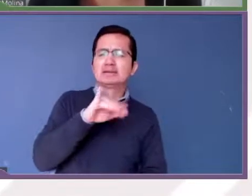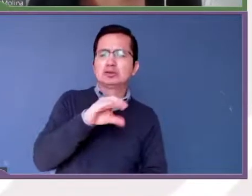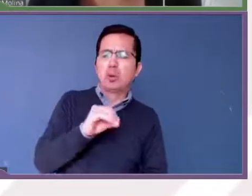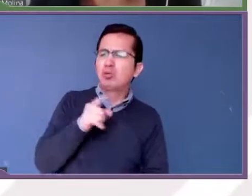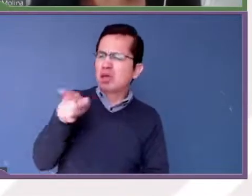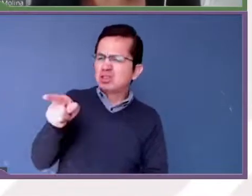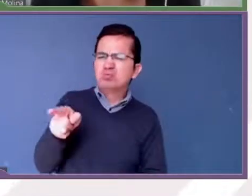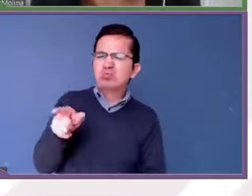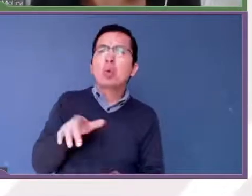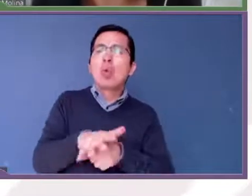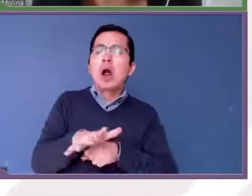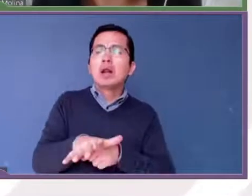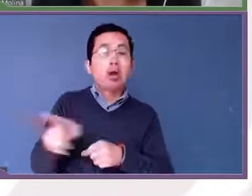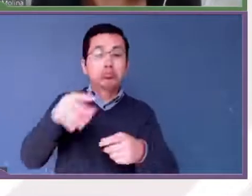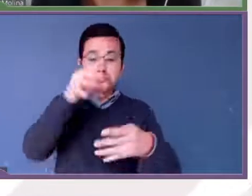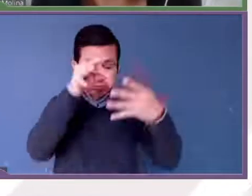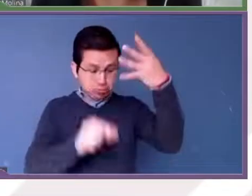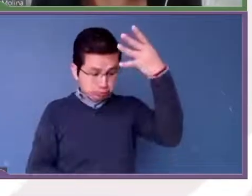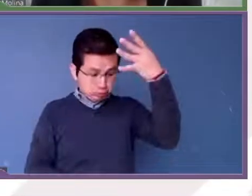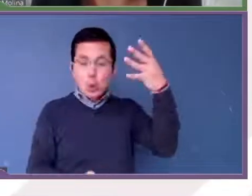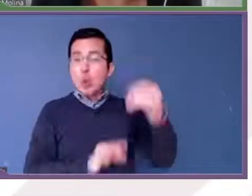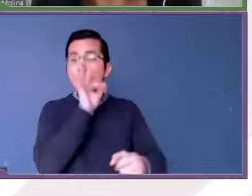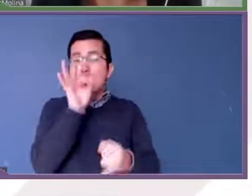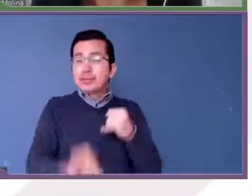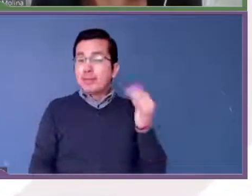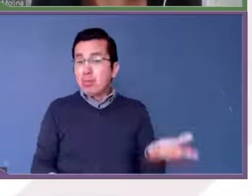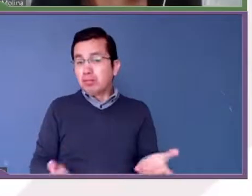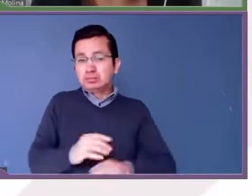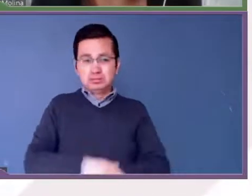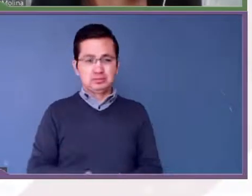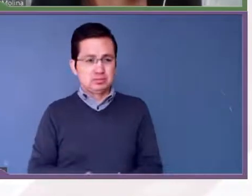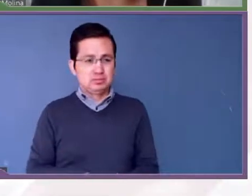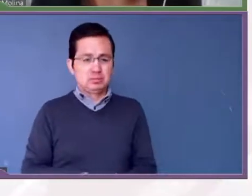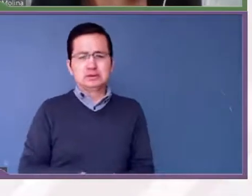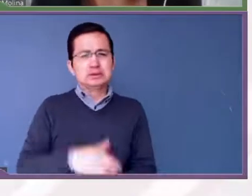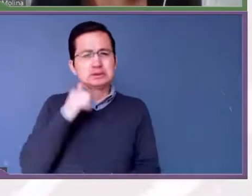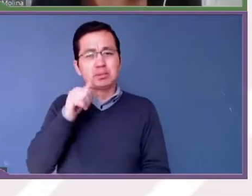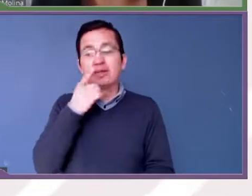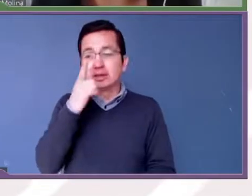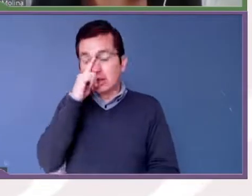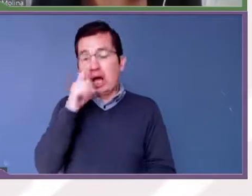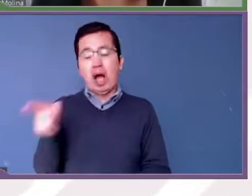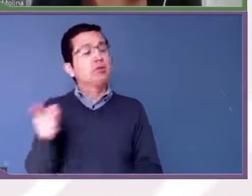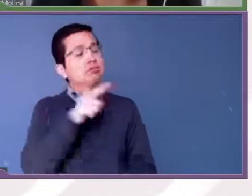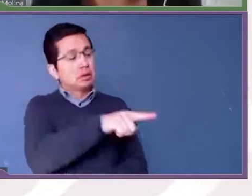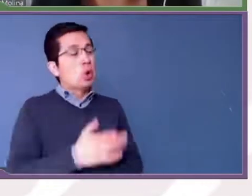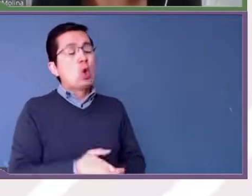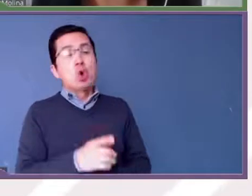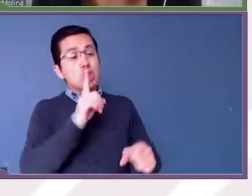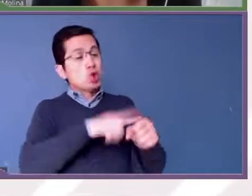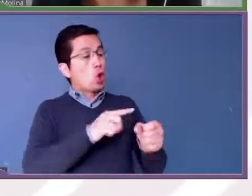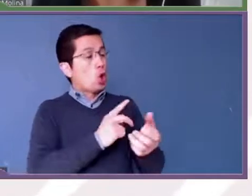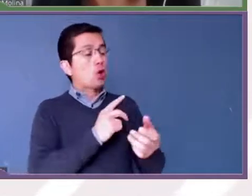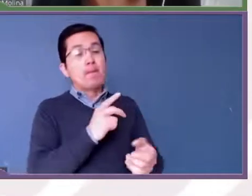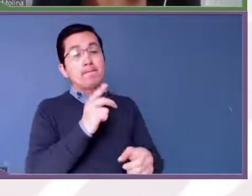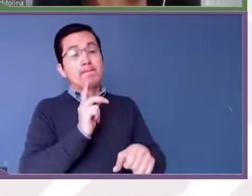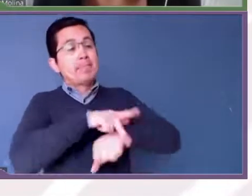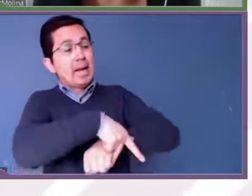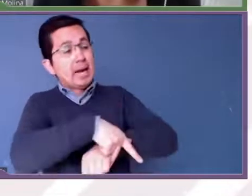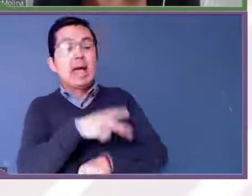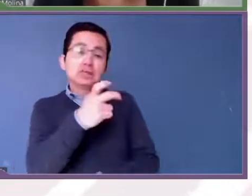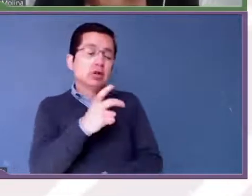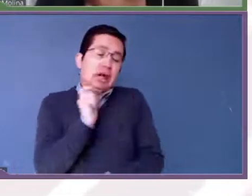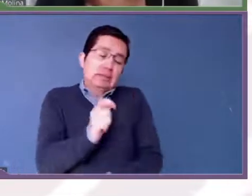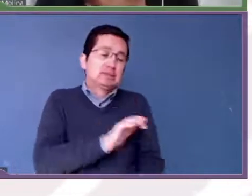Entonces tú tienes el color de la piel es muy importante, como es como una causa muy común de discriminación, pero no es racismo. Entonces, bueno, entonces si no es racismo, ¿qué es? ¿Sí?